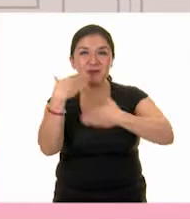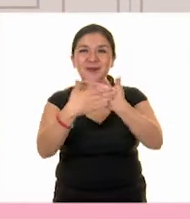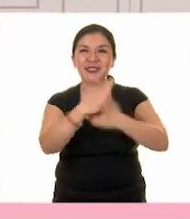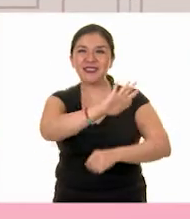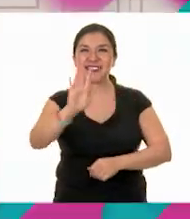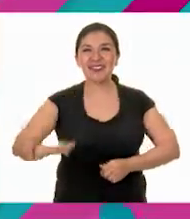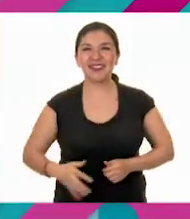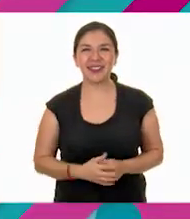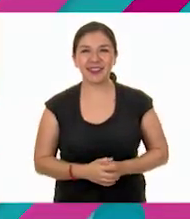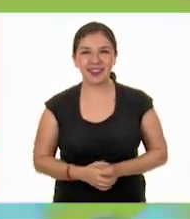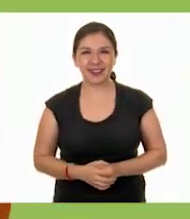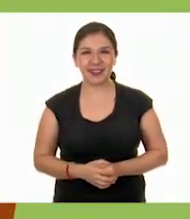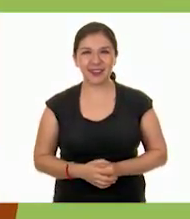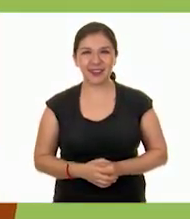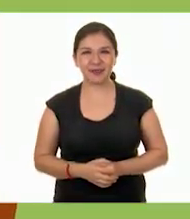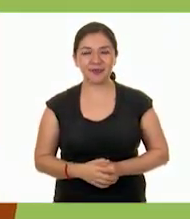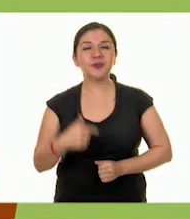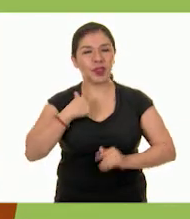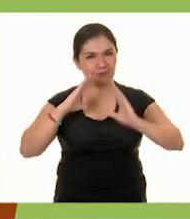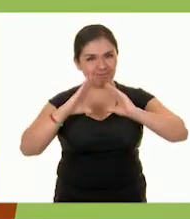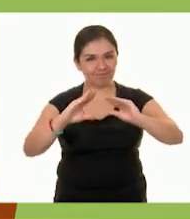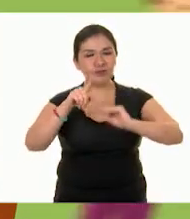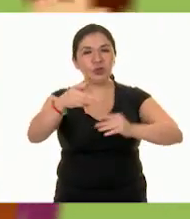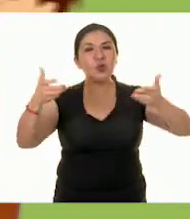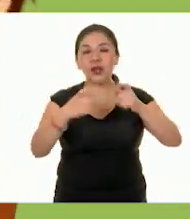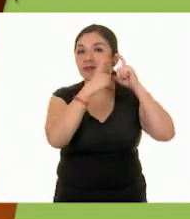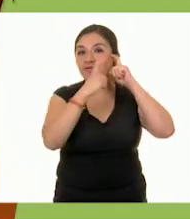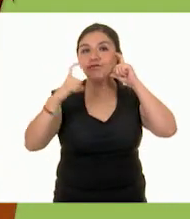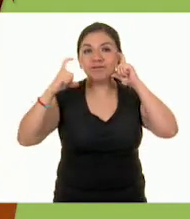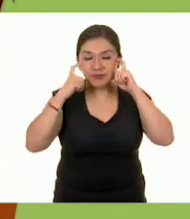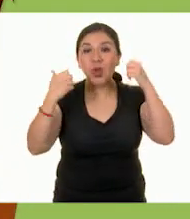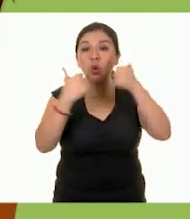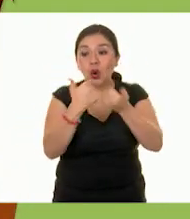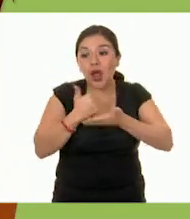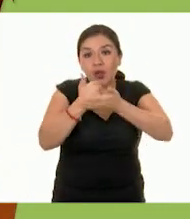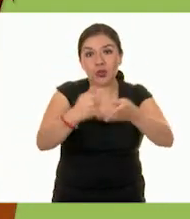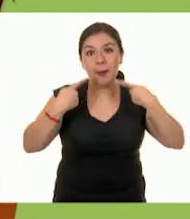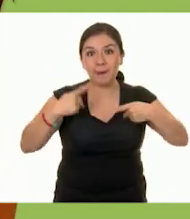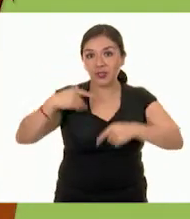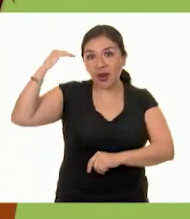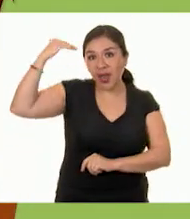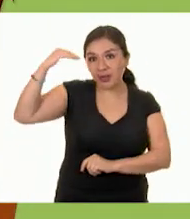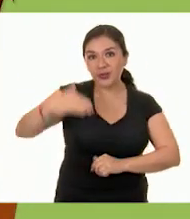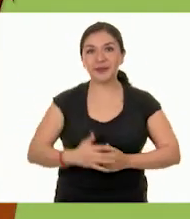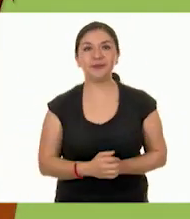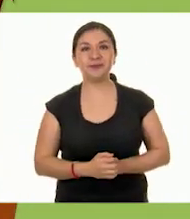próxima! Te enseñaremos cómo armar un cubrebocas con ayuda de un adulto.